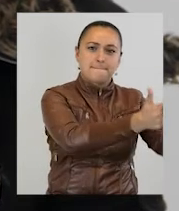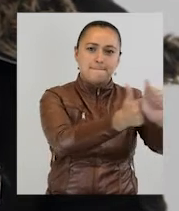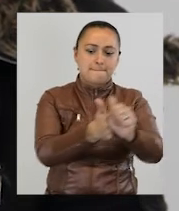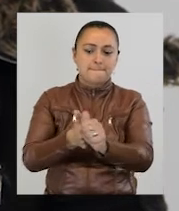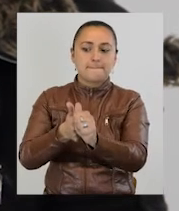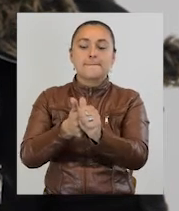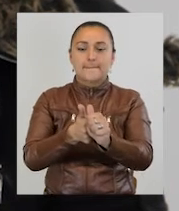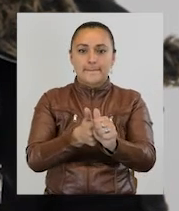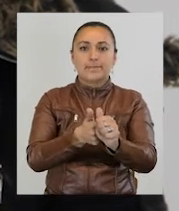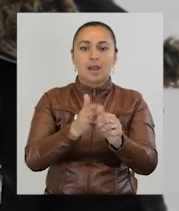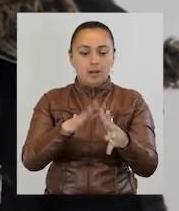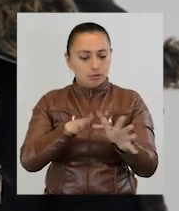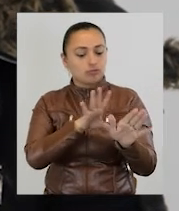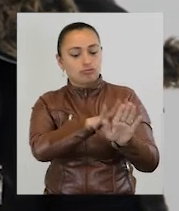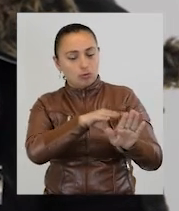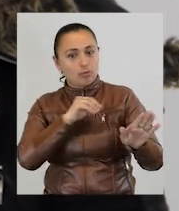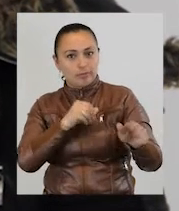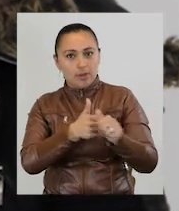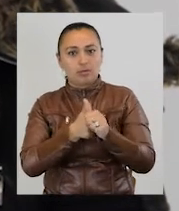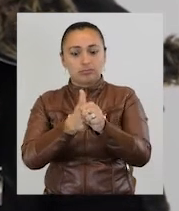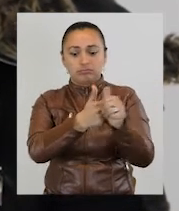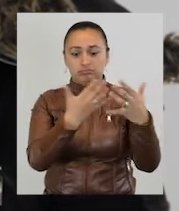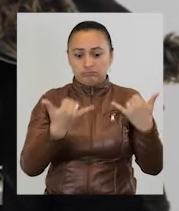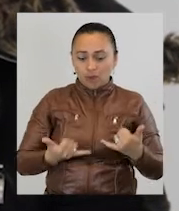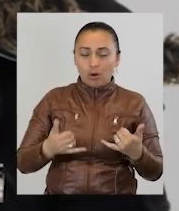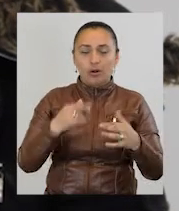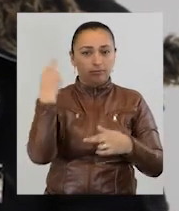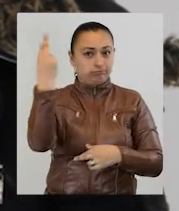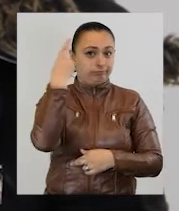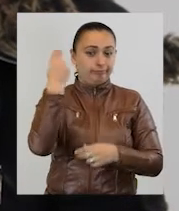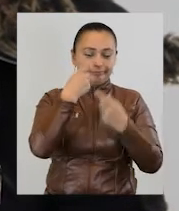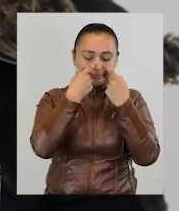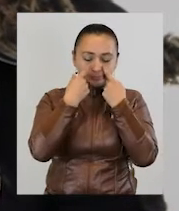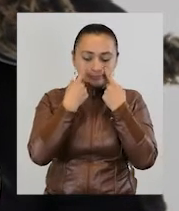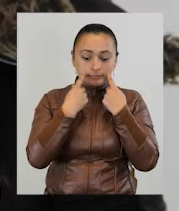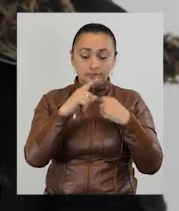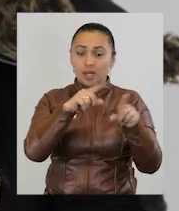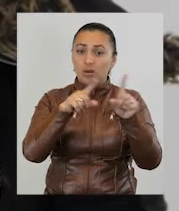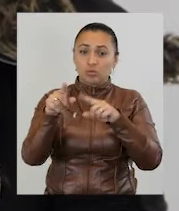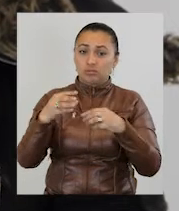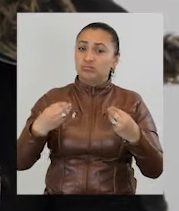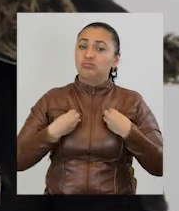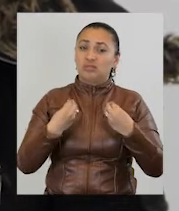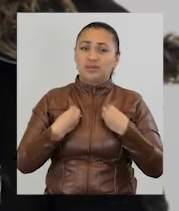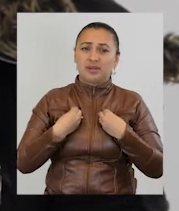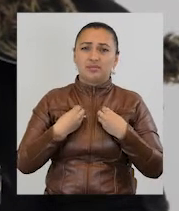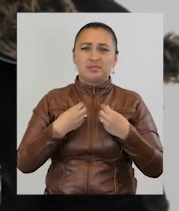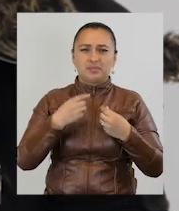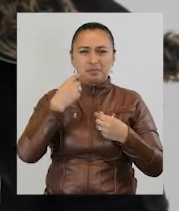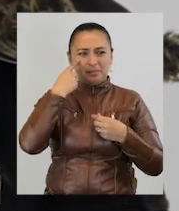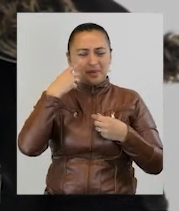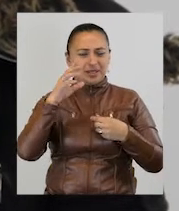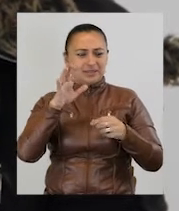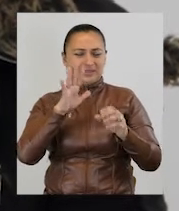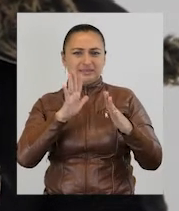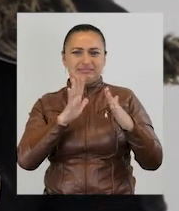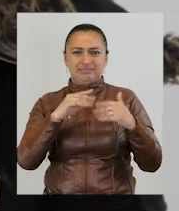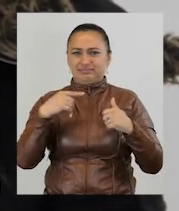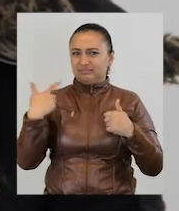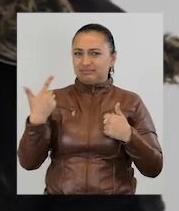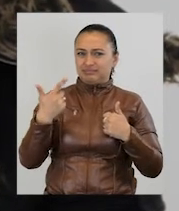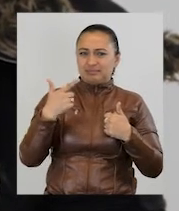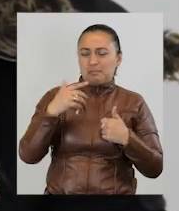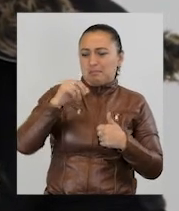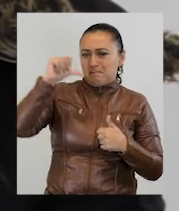veces se lo he dicho a ustedes y ahora se lo repito llorando, hay muchos que viven como enemigos de la cruz de Cristo.